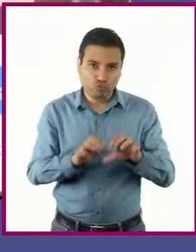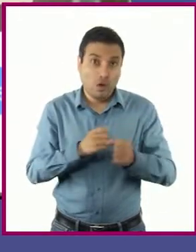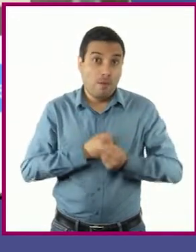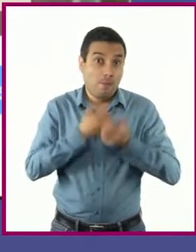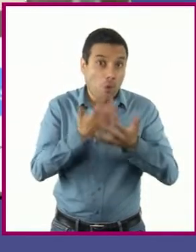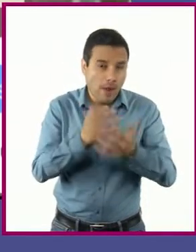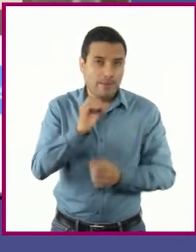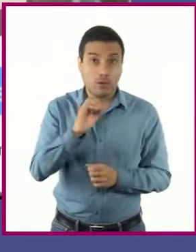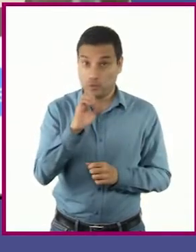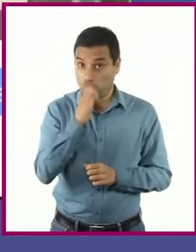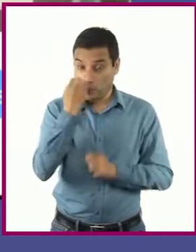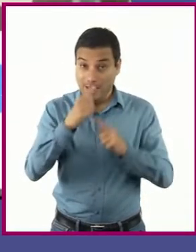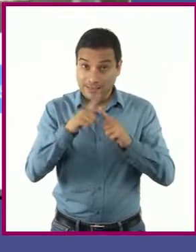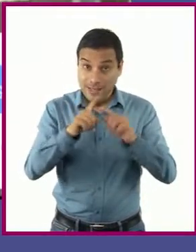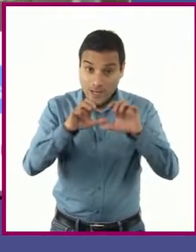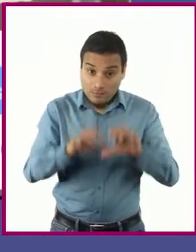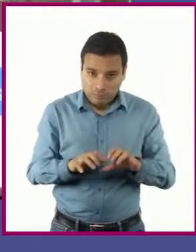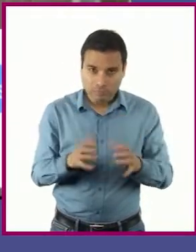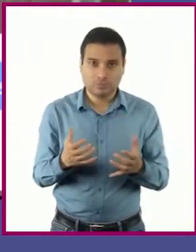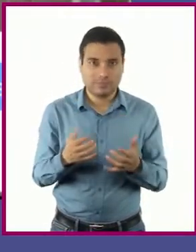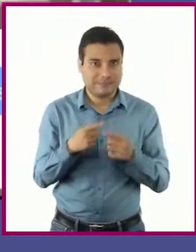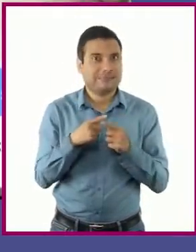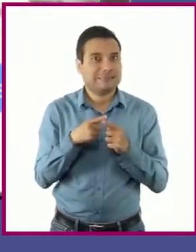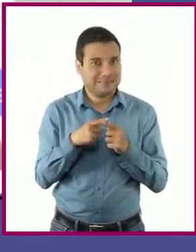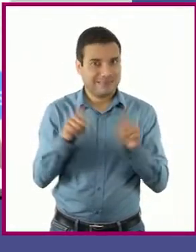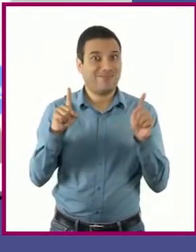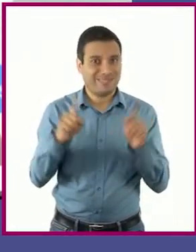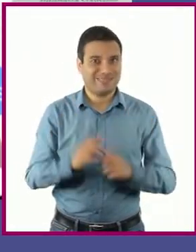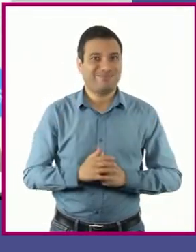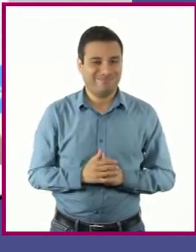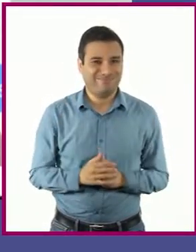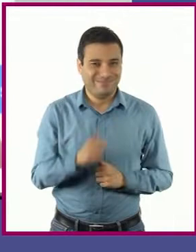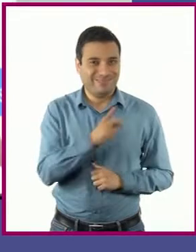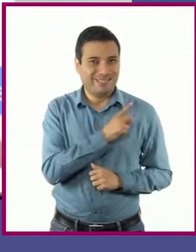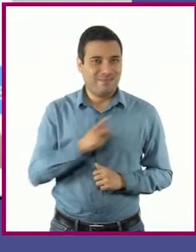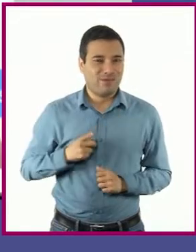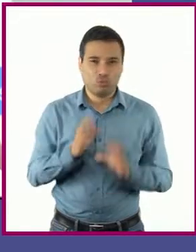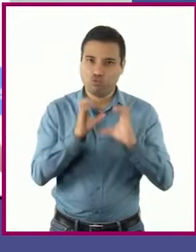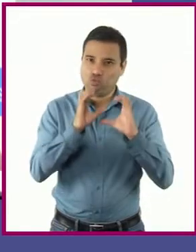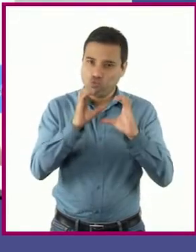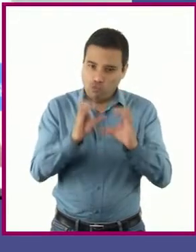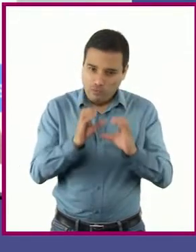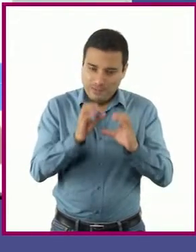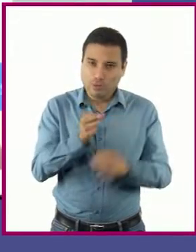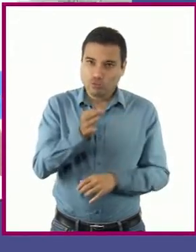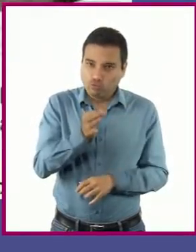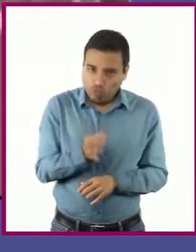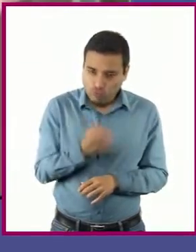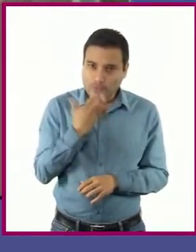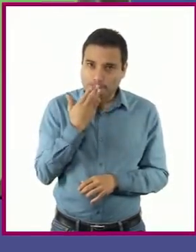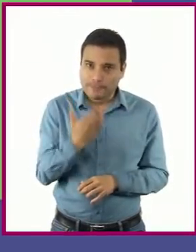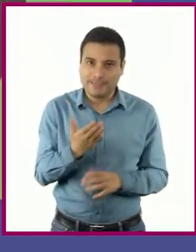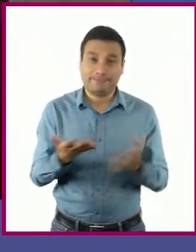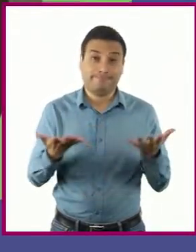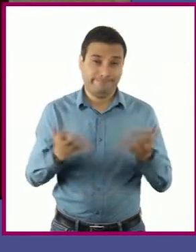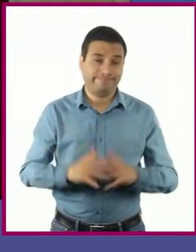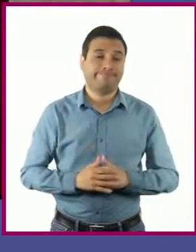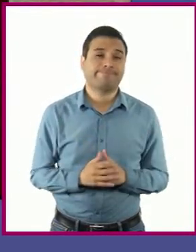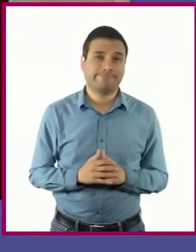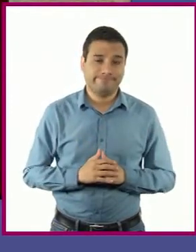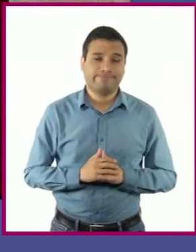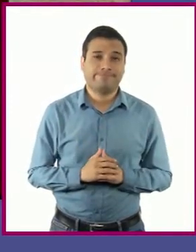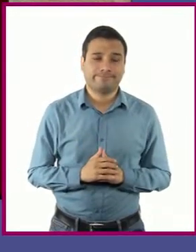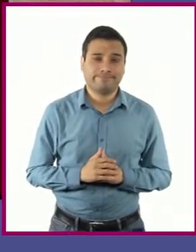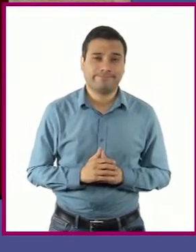los trabajos escolares de las diferentes asignaturas en los que se debe cuidar la correcta ortografía.